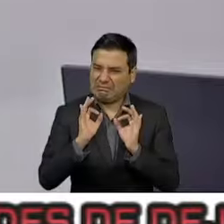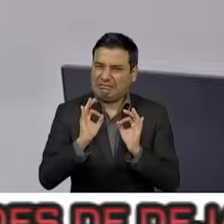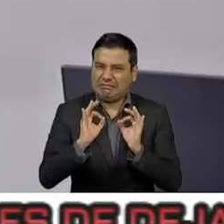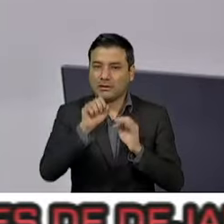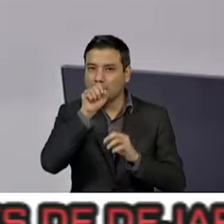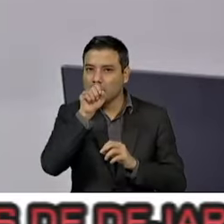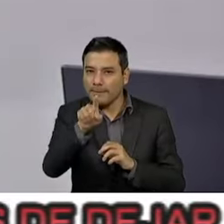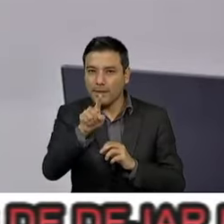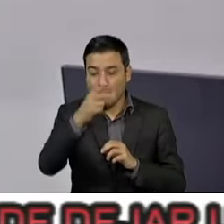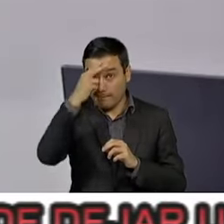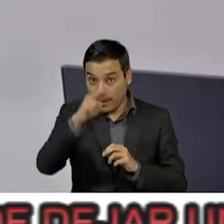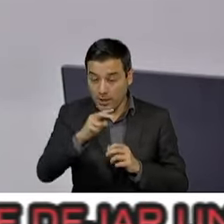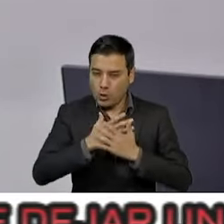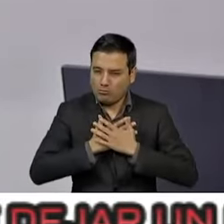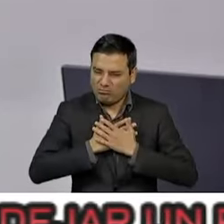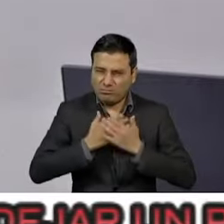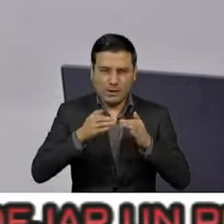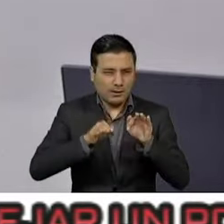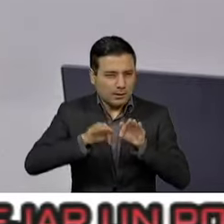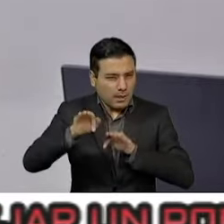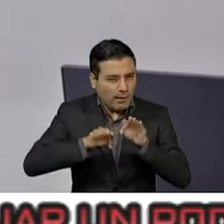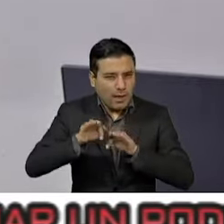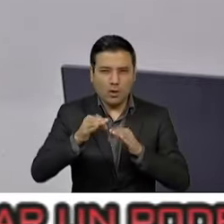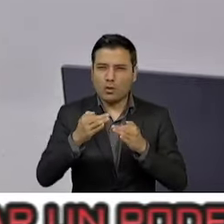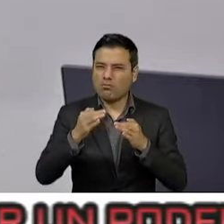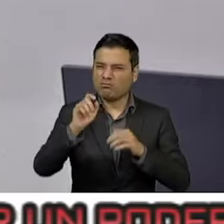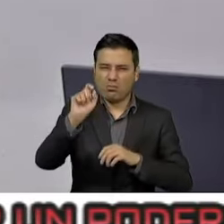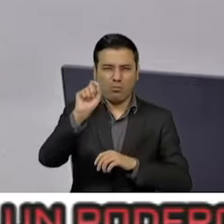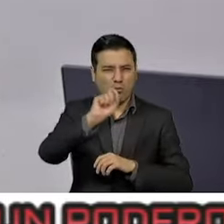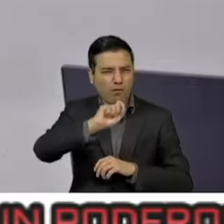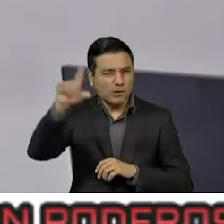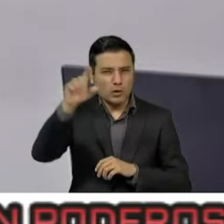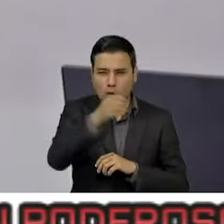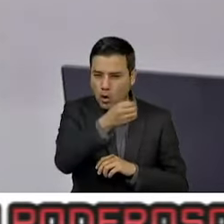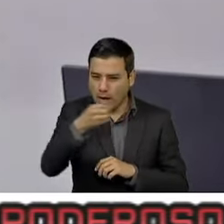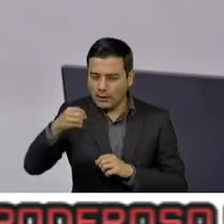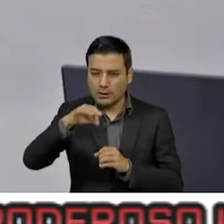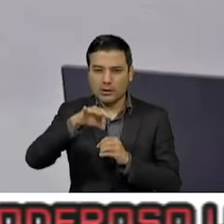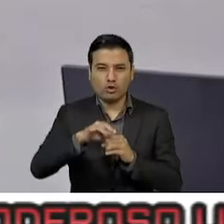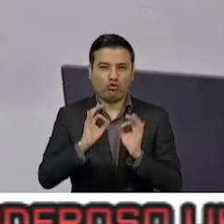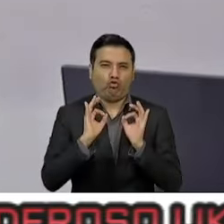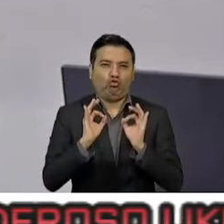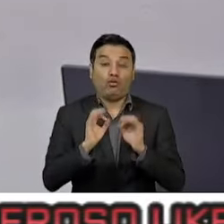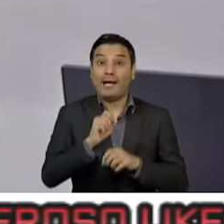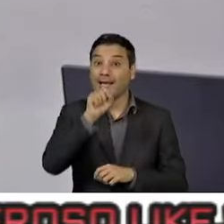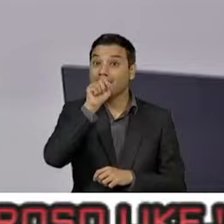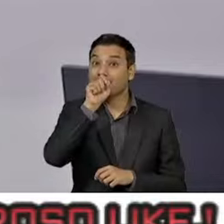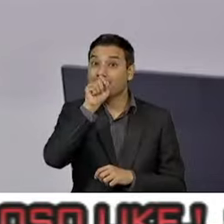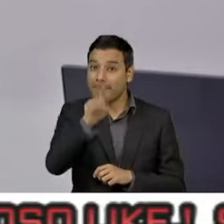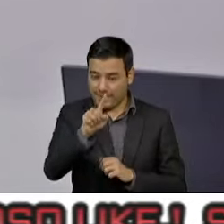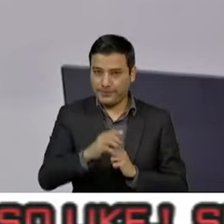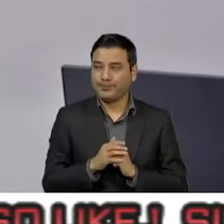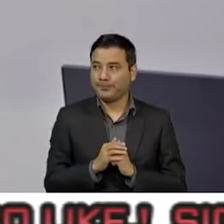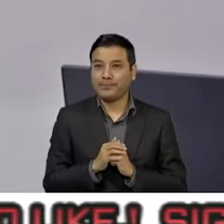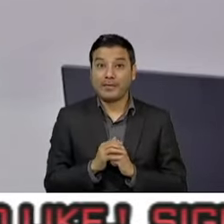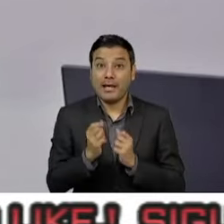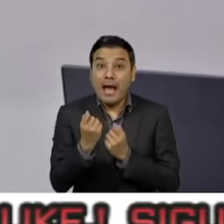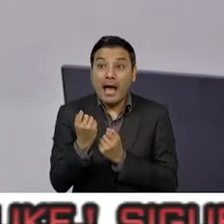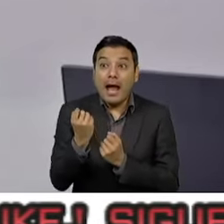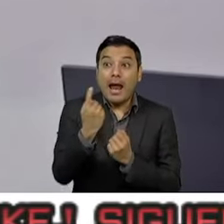su imparcialidad y profesionalismo en la organización de las elecciones. Pero sobre todo, reconozco a quienes